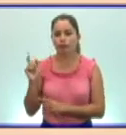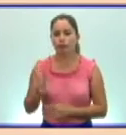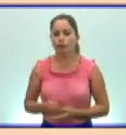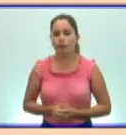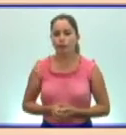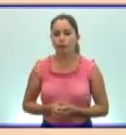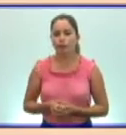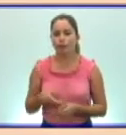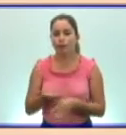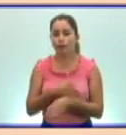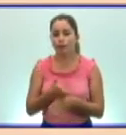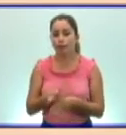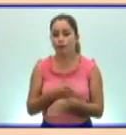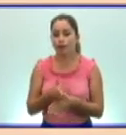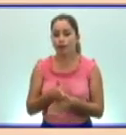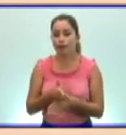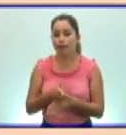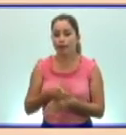diferentes grados de